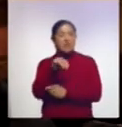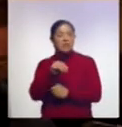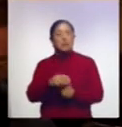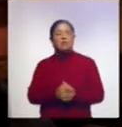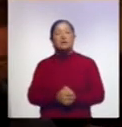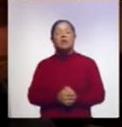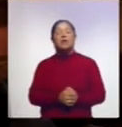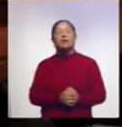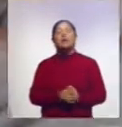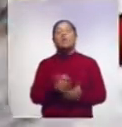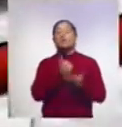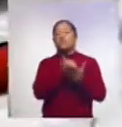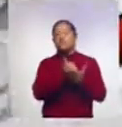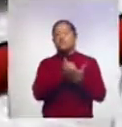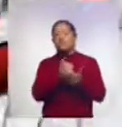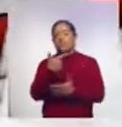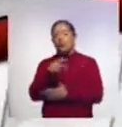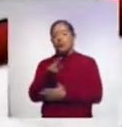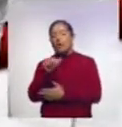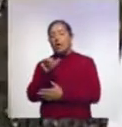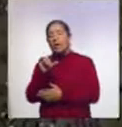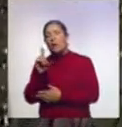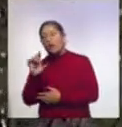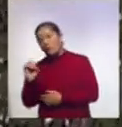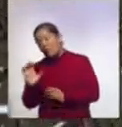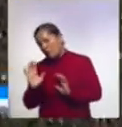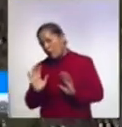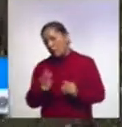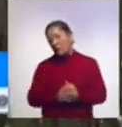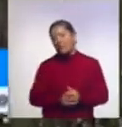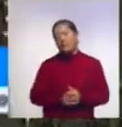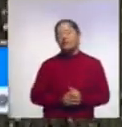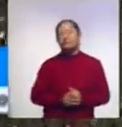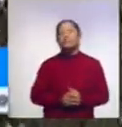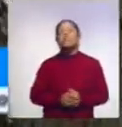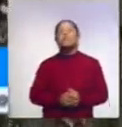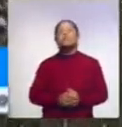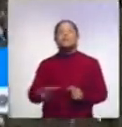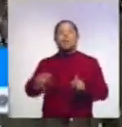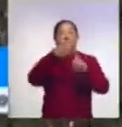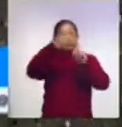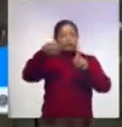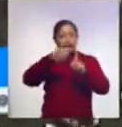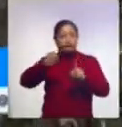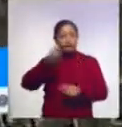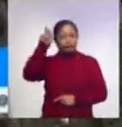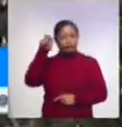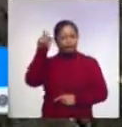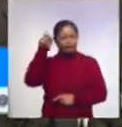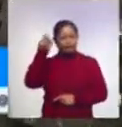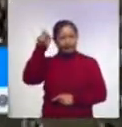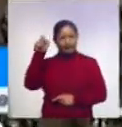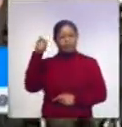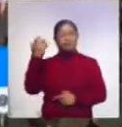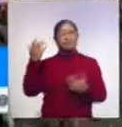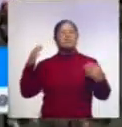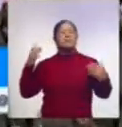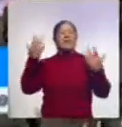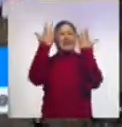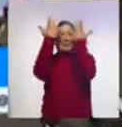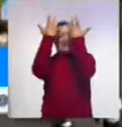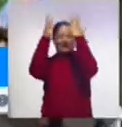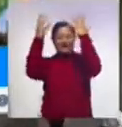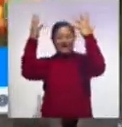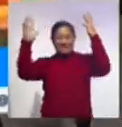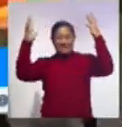que habría ayudado a Guaidó. Los organizadores de la huelga global por el clima pretenden que la de hoy sea